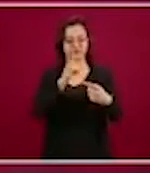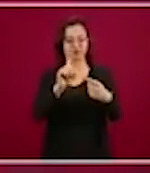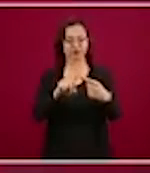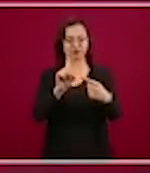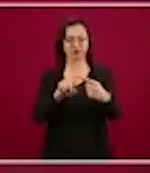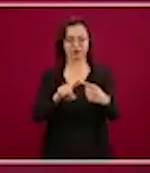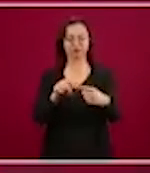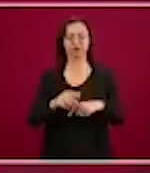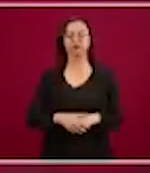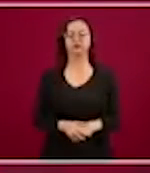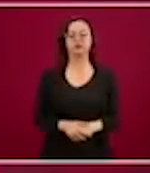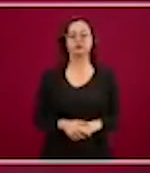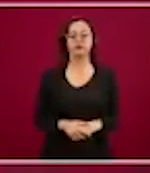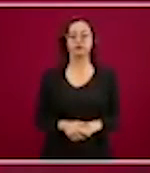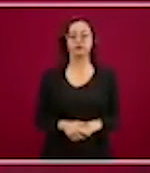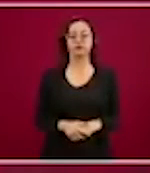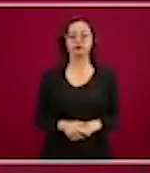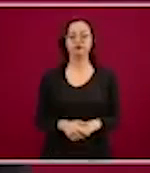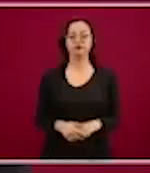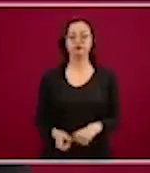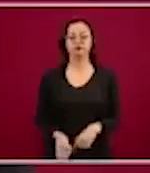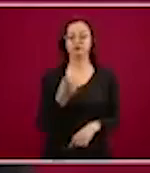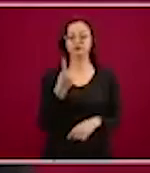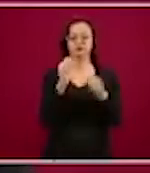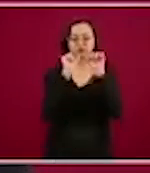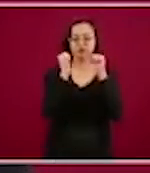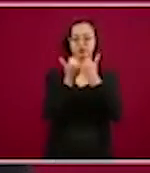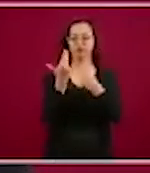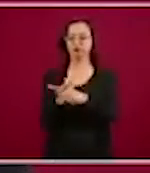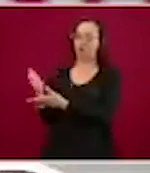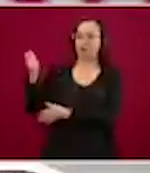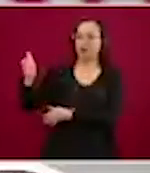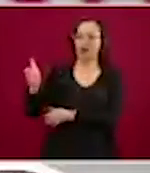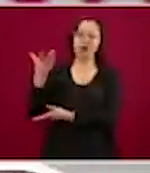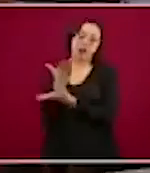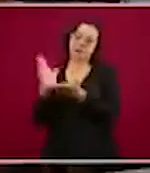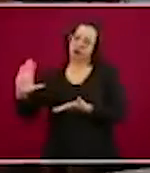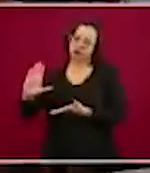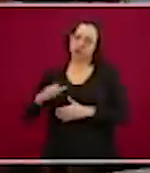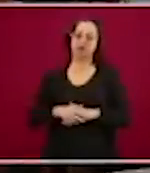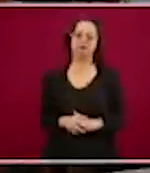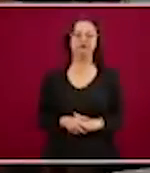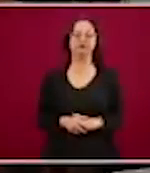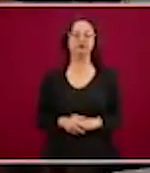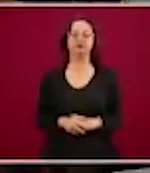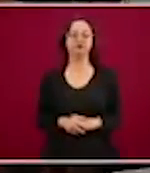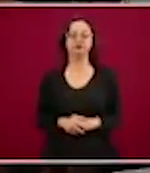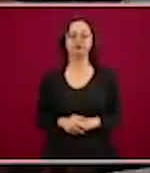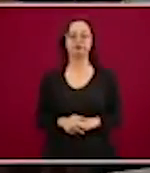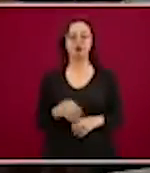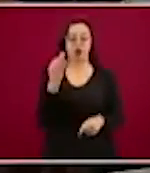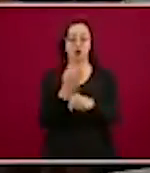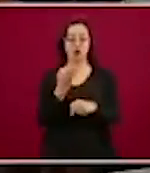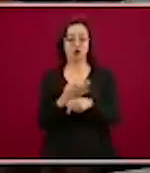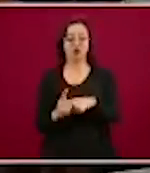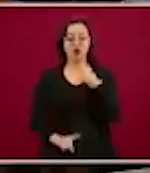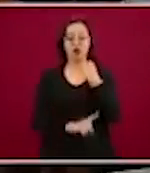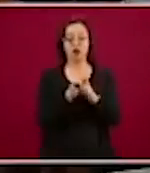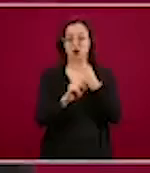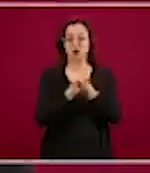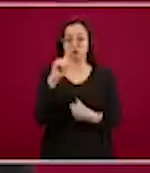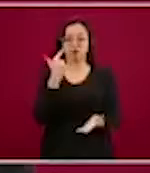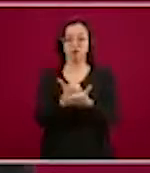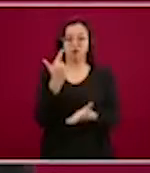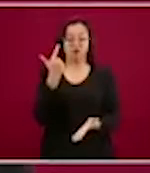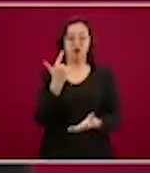esfuerzo tanto del gobierno del sector privado y de la sociedad atender la emergencia sanitaria por kobe